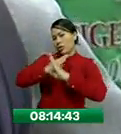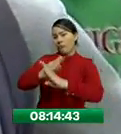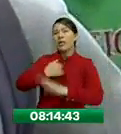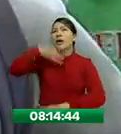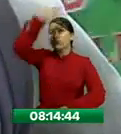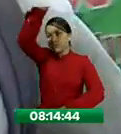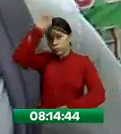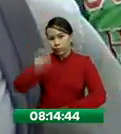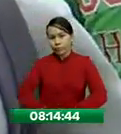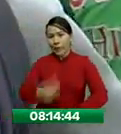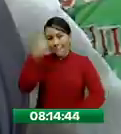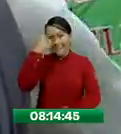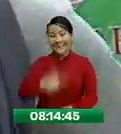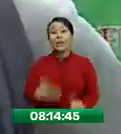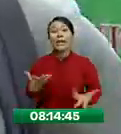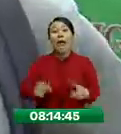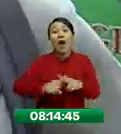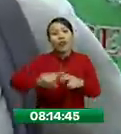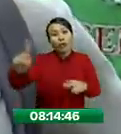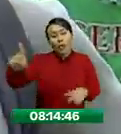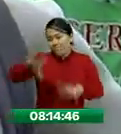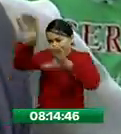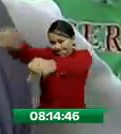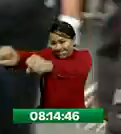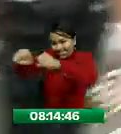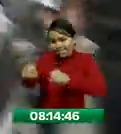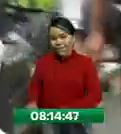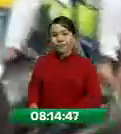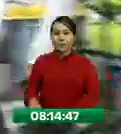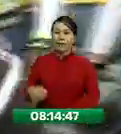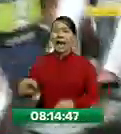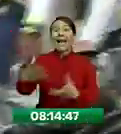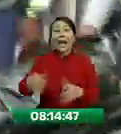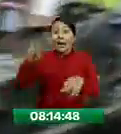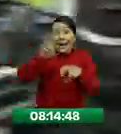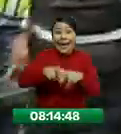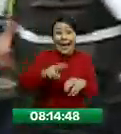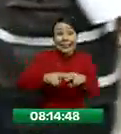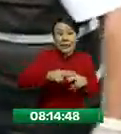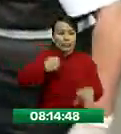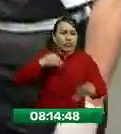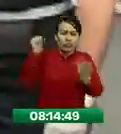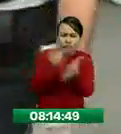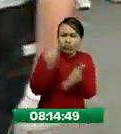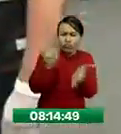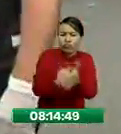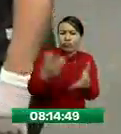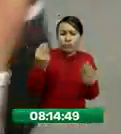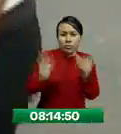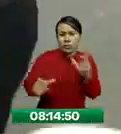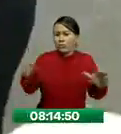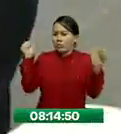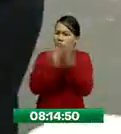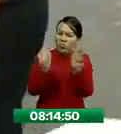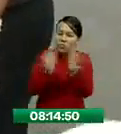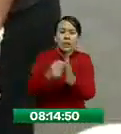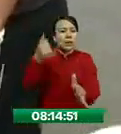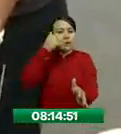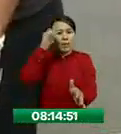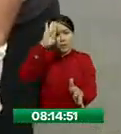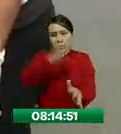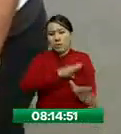del semáforo ahí porque se estaba escapando el señor del bus. Tras el respectivo levantamiento del cadáver para su traslado hasta el